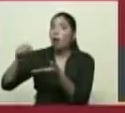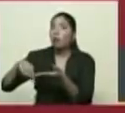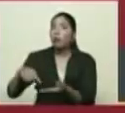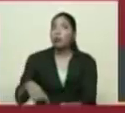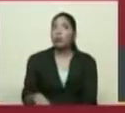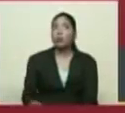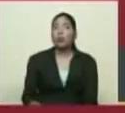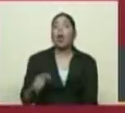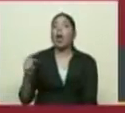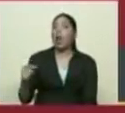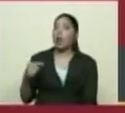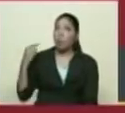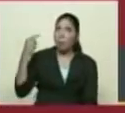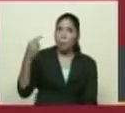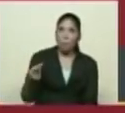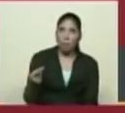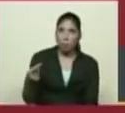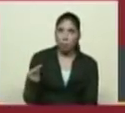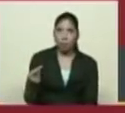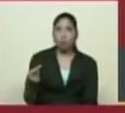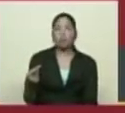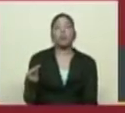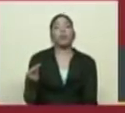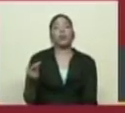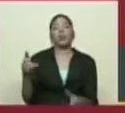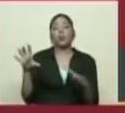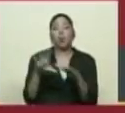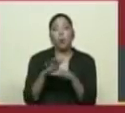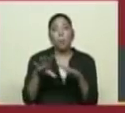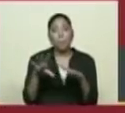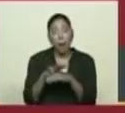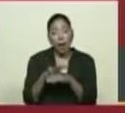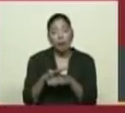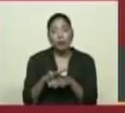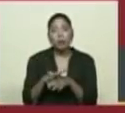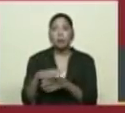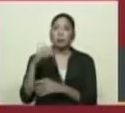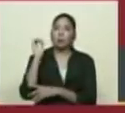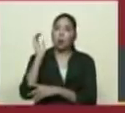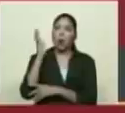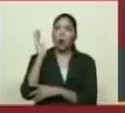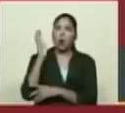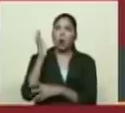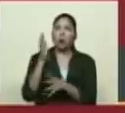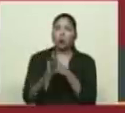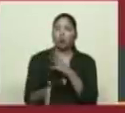Consejo Productivo de Trabajadores para el Plan Socialista en lo económico.